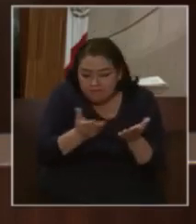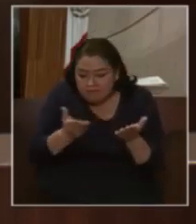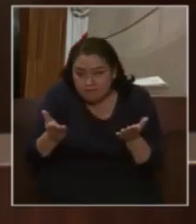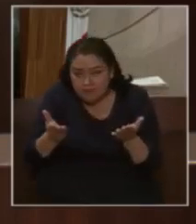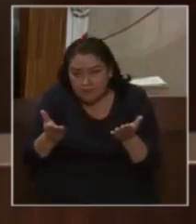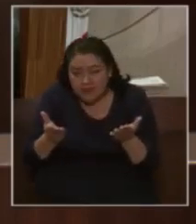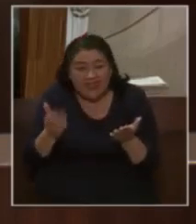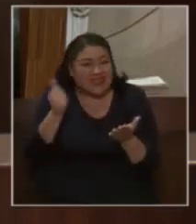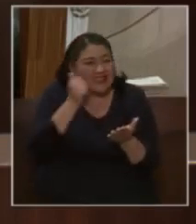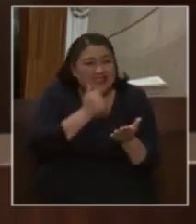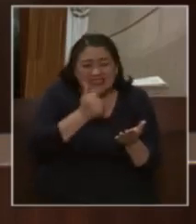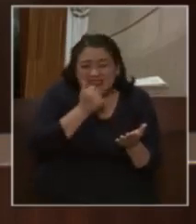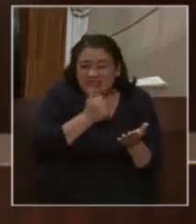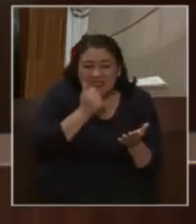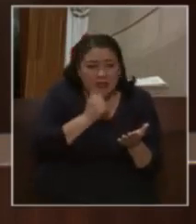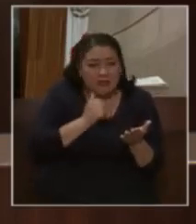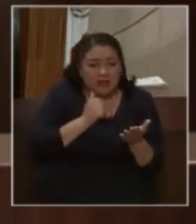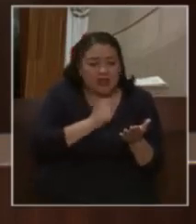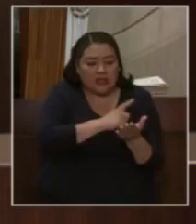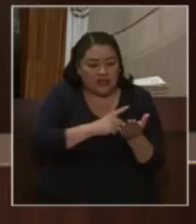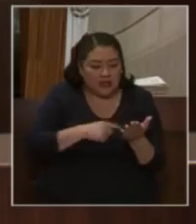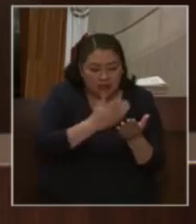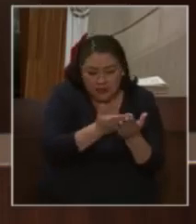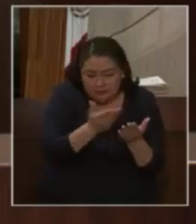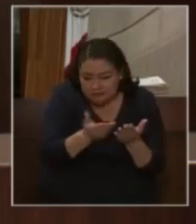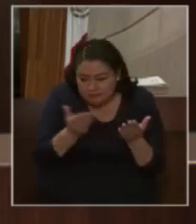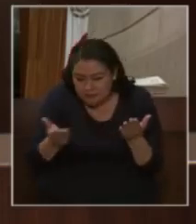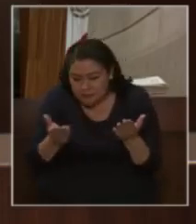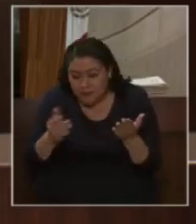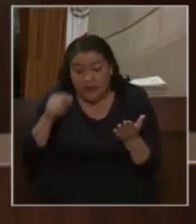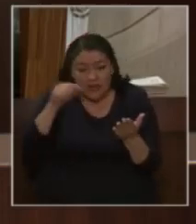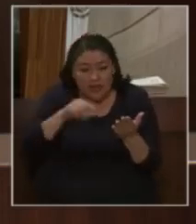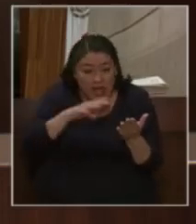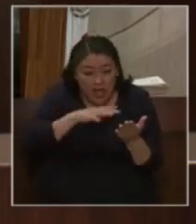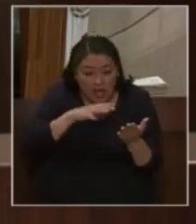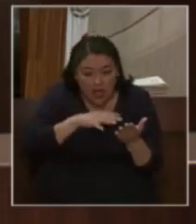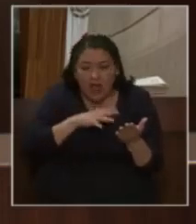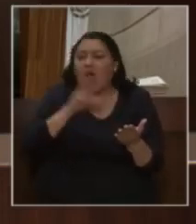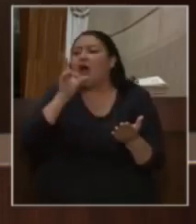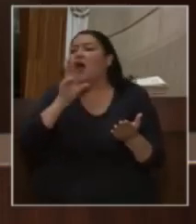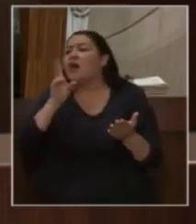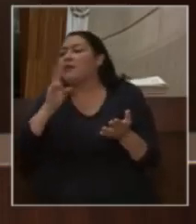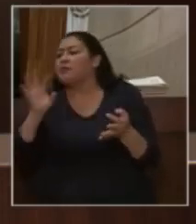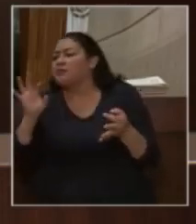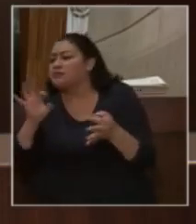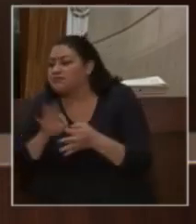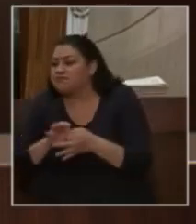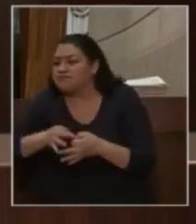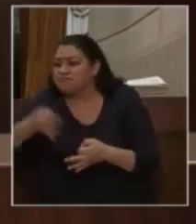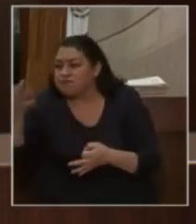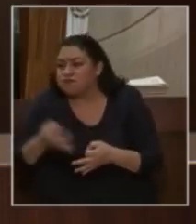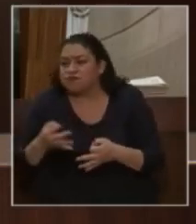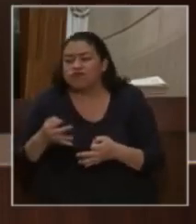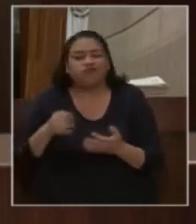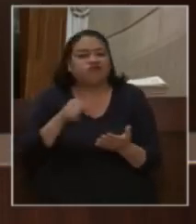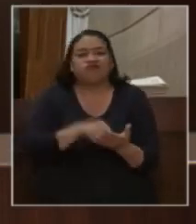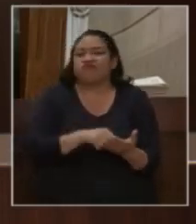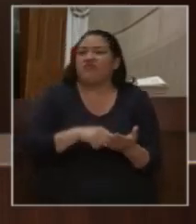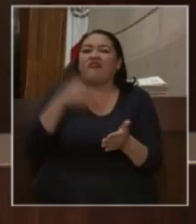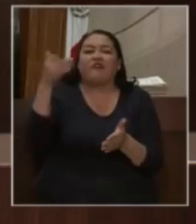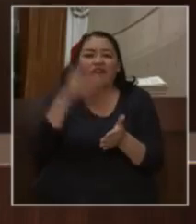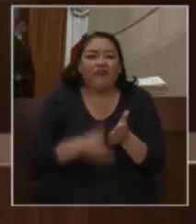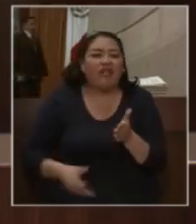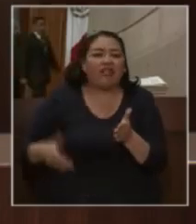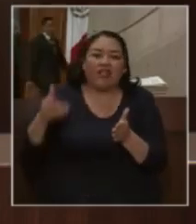autoridad responsable, en mi opinión, son insuficientes para poder generar la prueba circunstancial